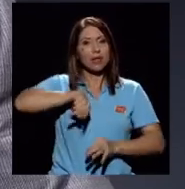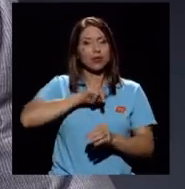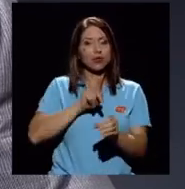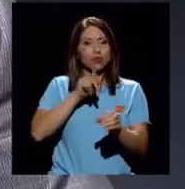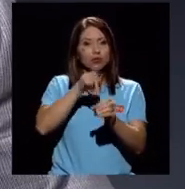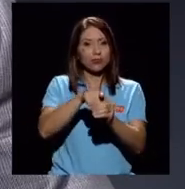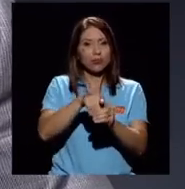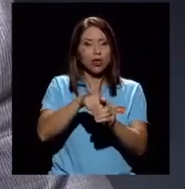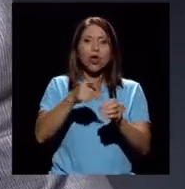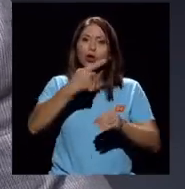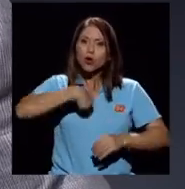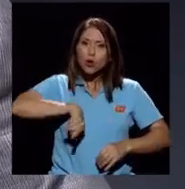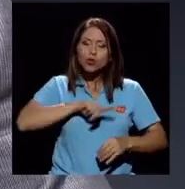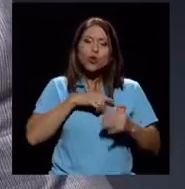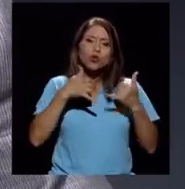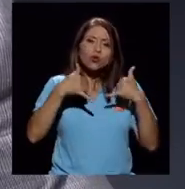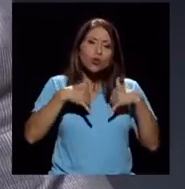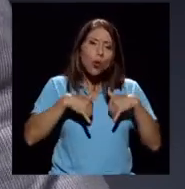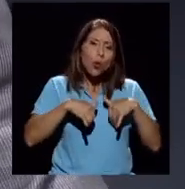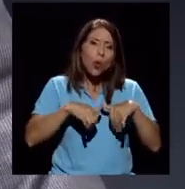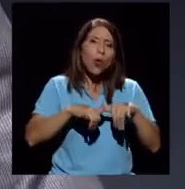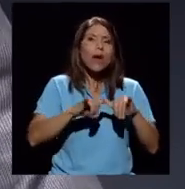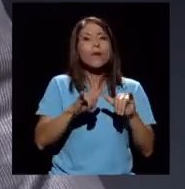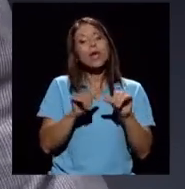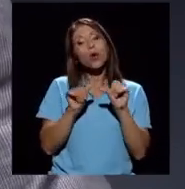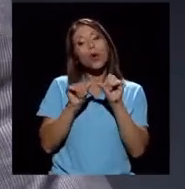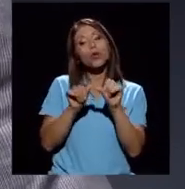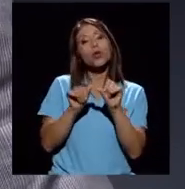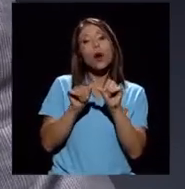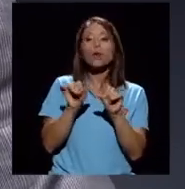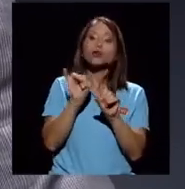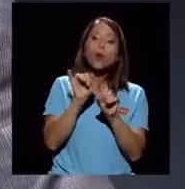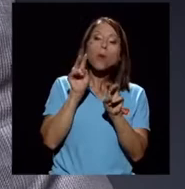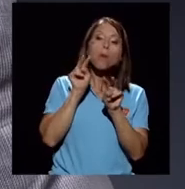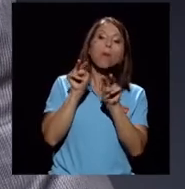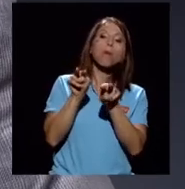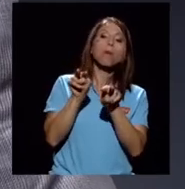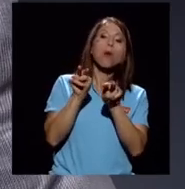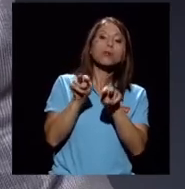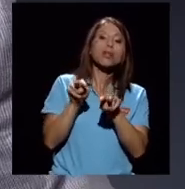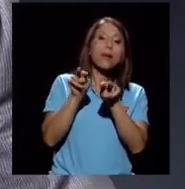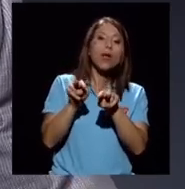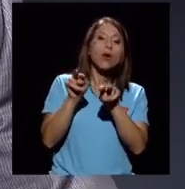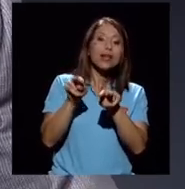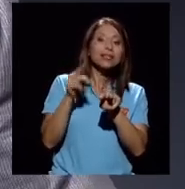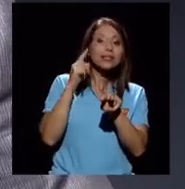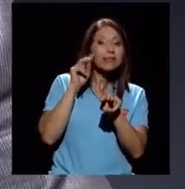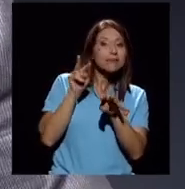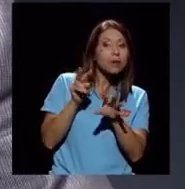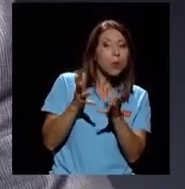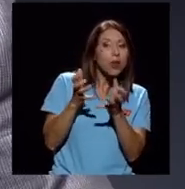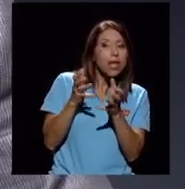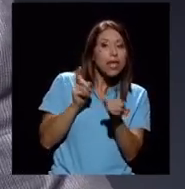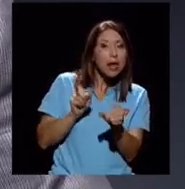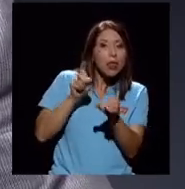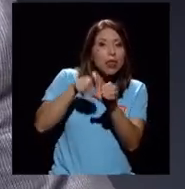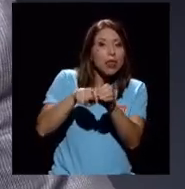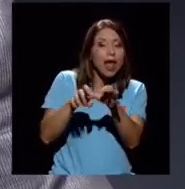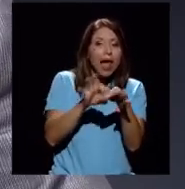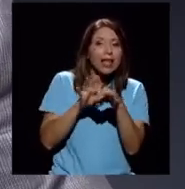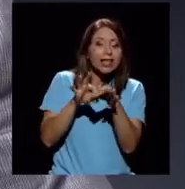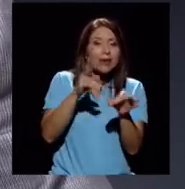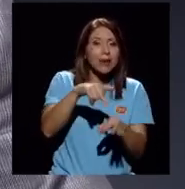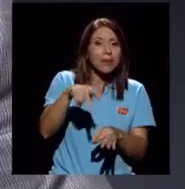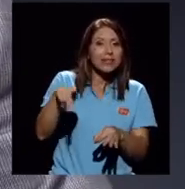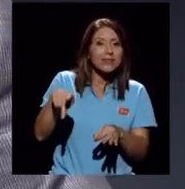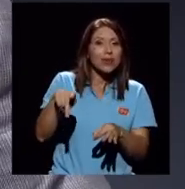todavía me parece éramos como observadores con pretensiones en el tema de la alianza para el pacífico y ahora que eeuu salió